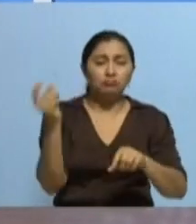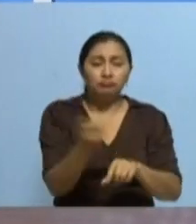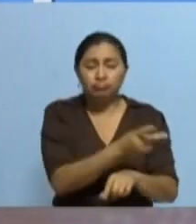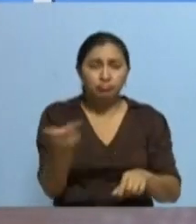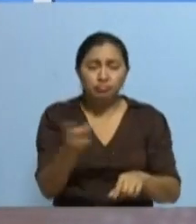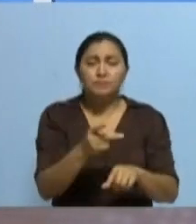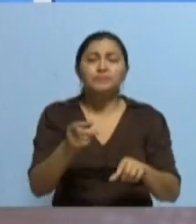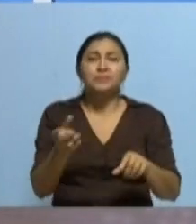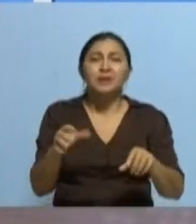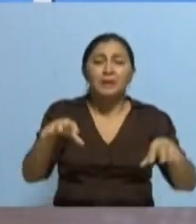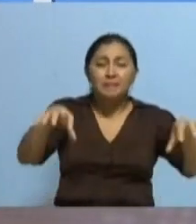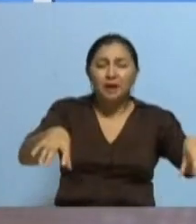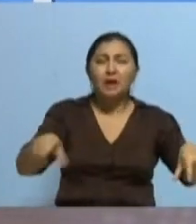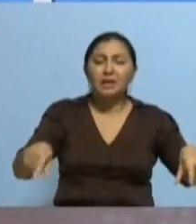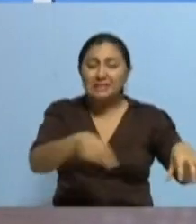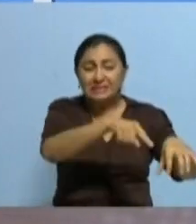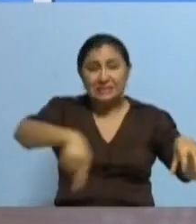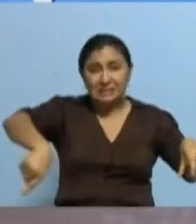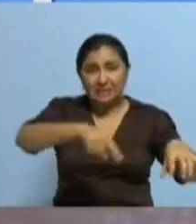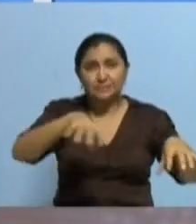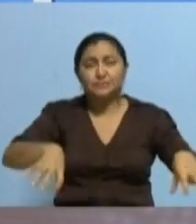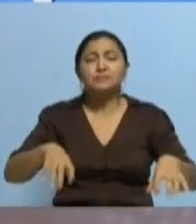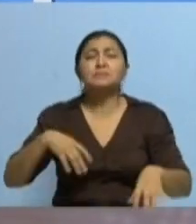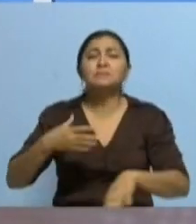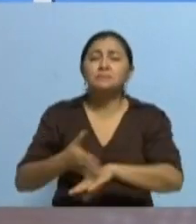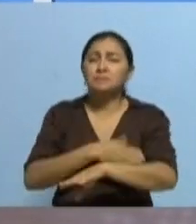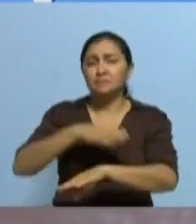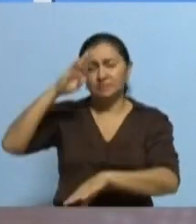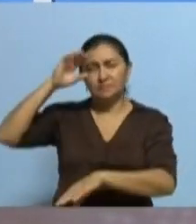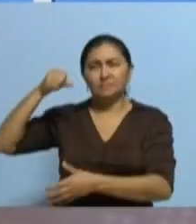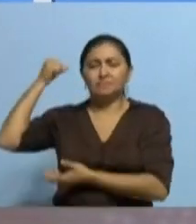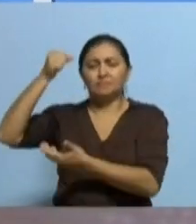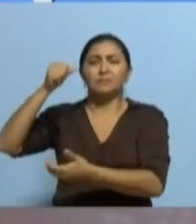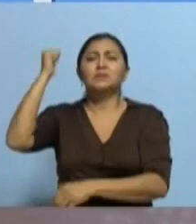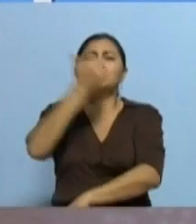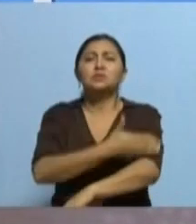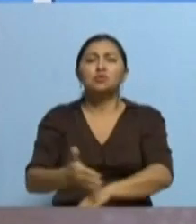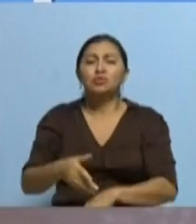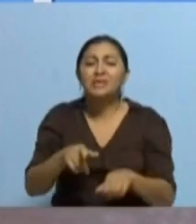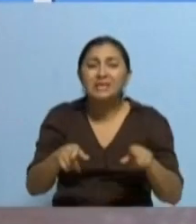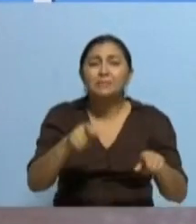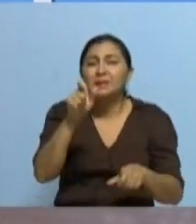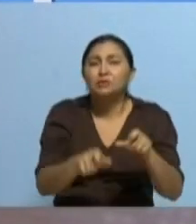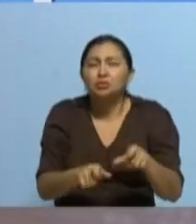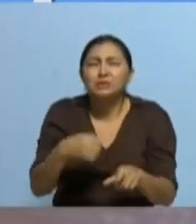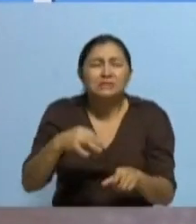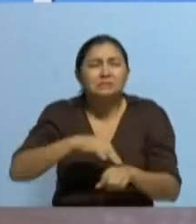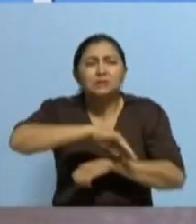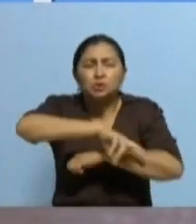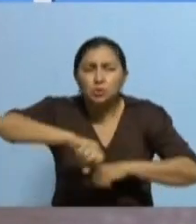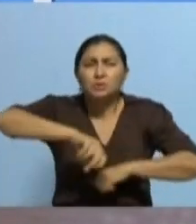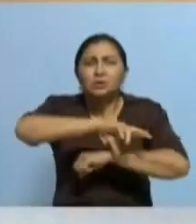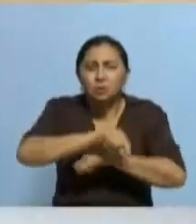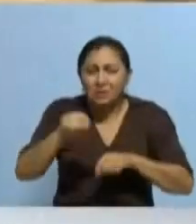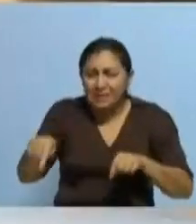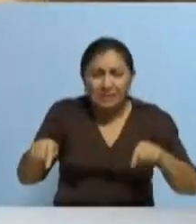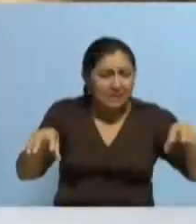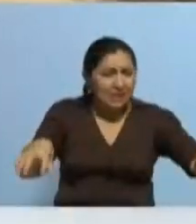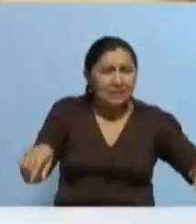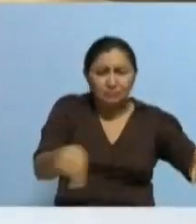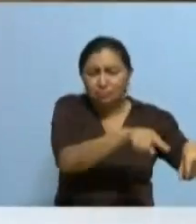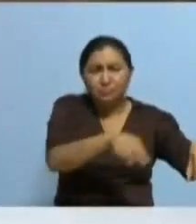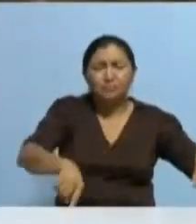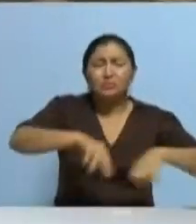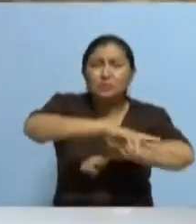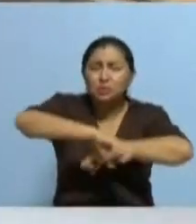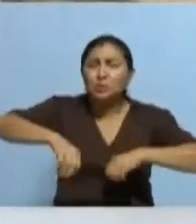ofrecen una recompensa de 10 millones de pesos para quienes den información de los delincuentes que vienen cometiendo esta clase de ilícitos. Ante